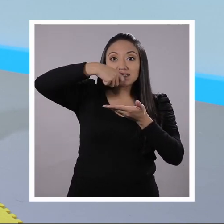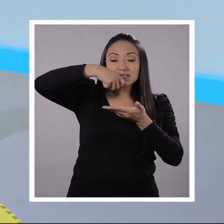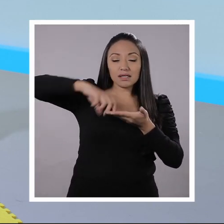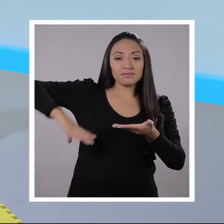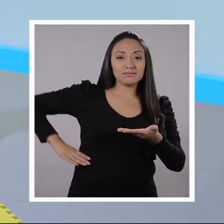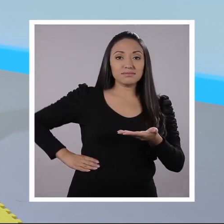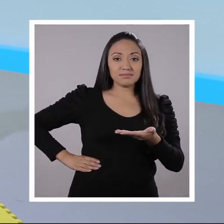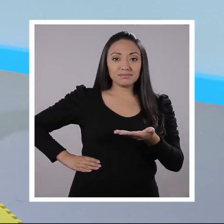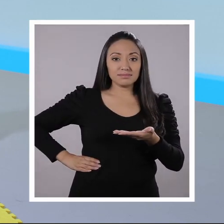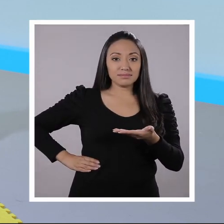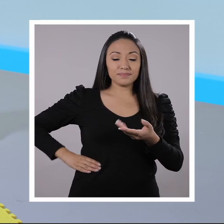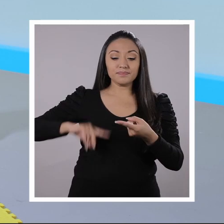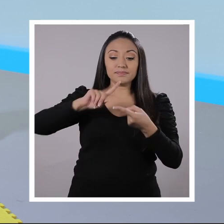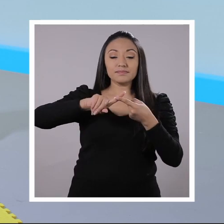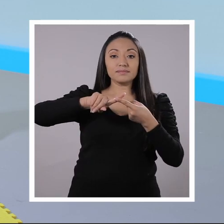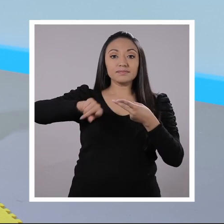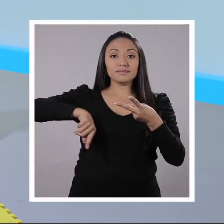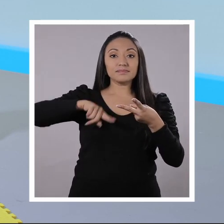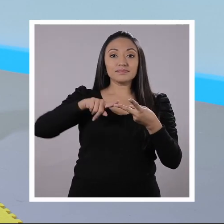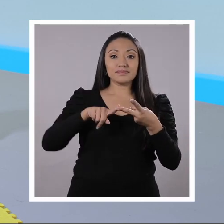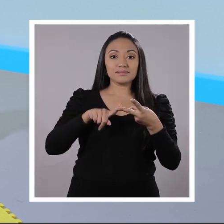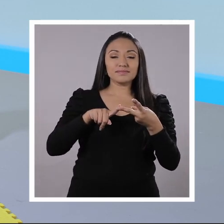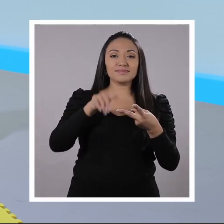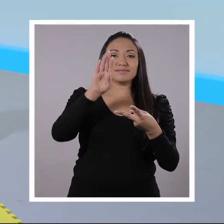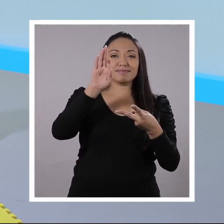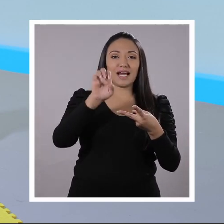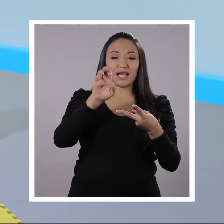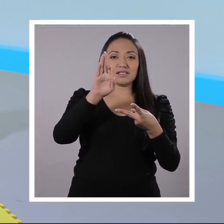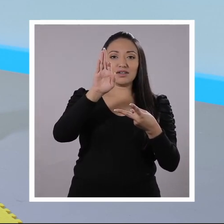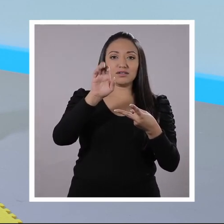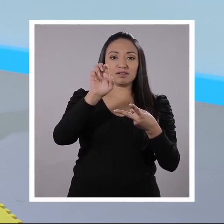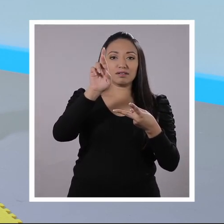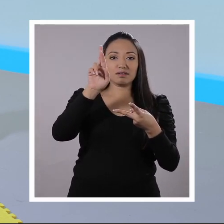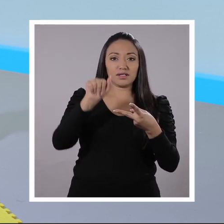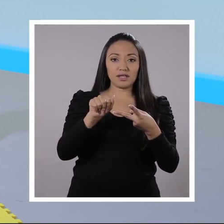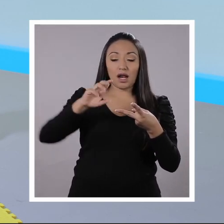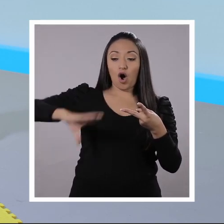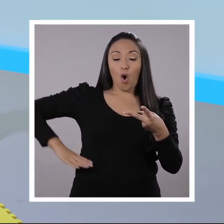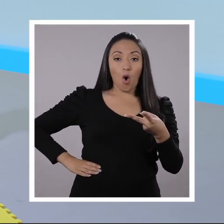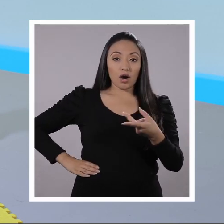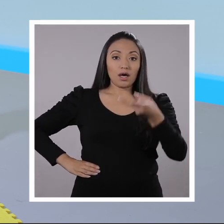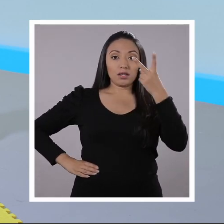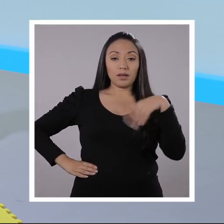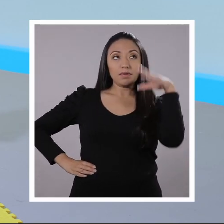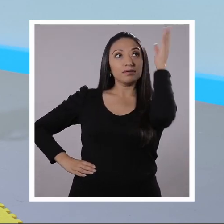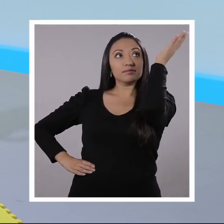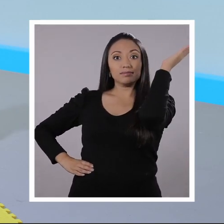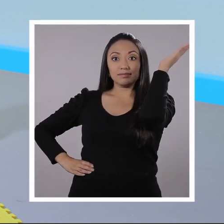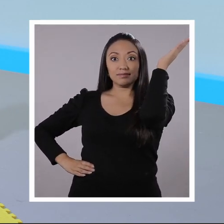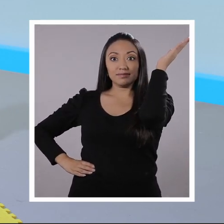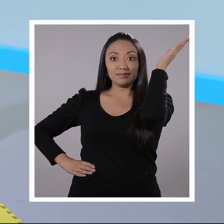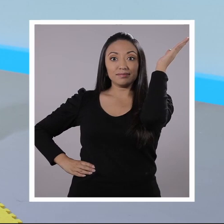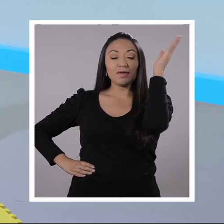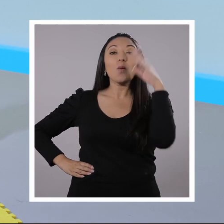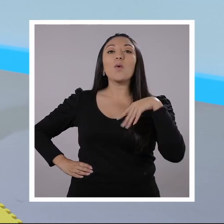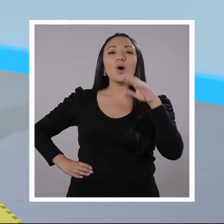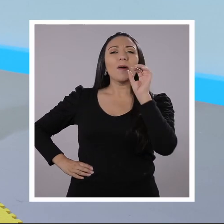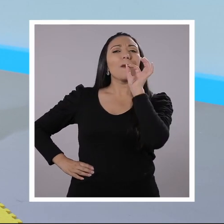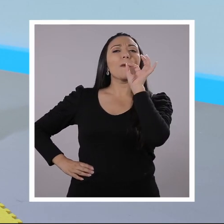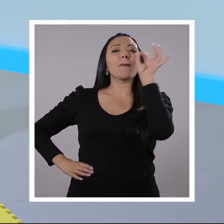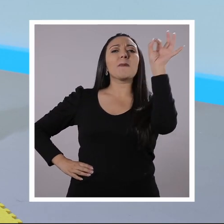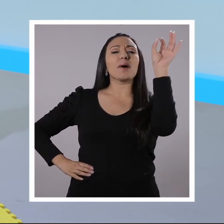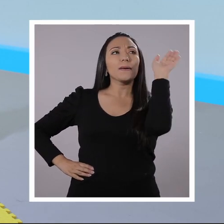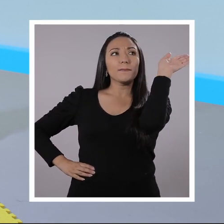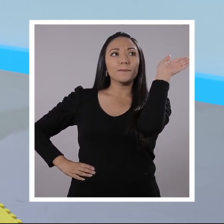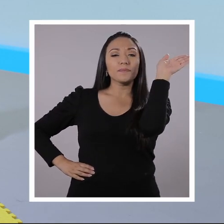para tomar. Vamos a ver la siguiente, es una tetera. La tetera también tiene una orejita, pero tiene este